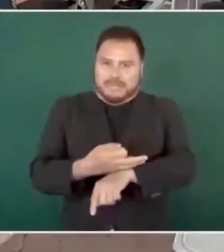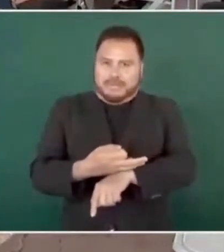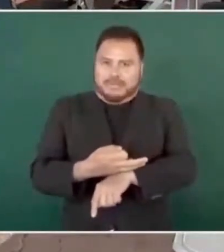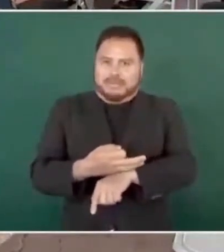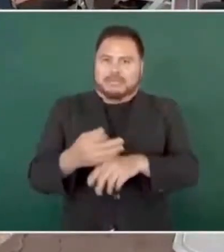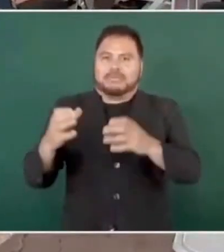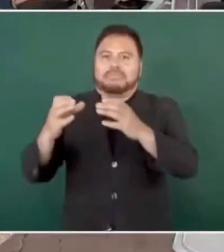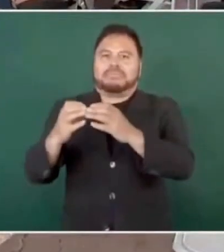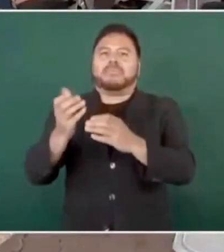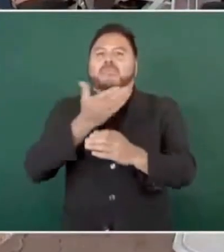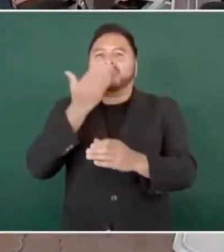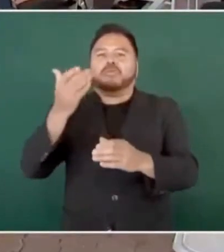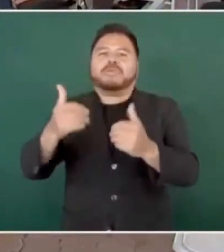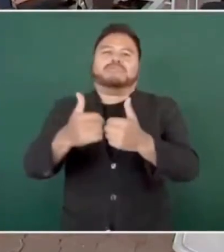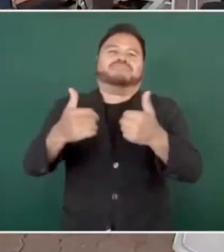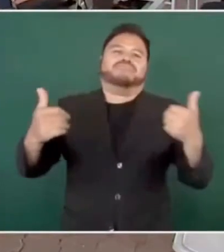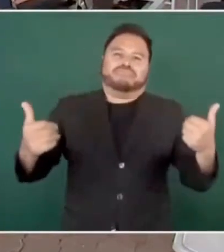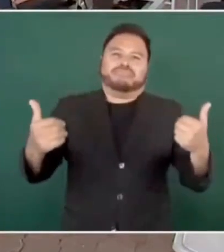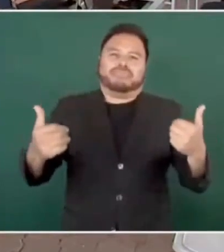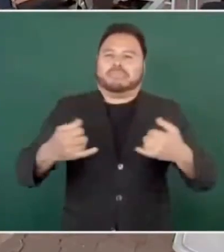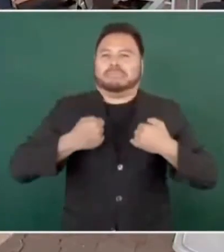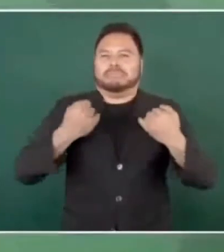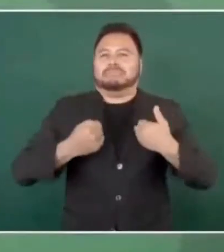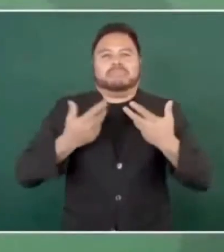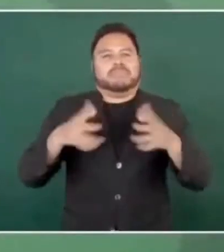a sus familias desde temprana edad,